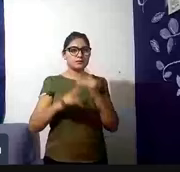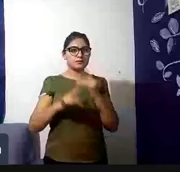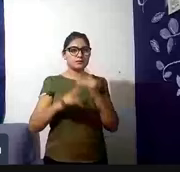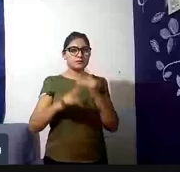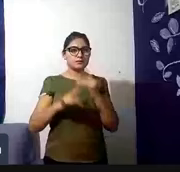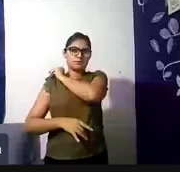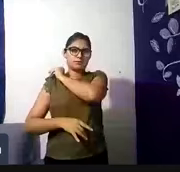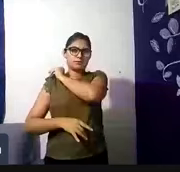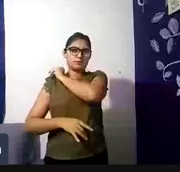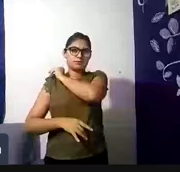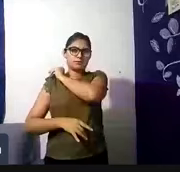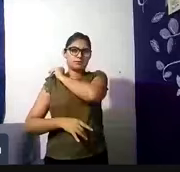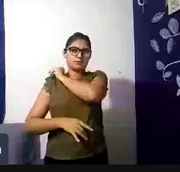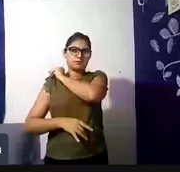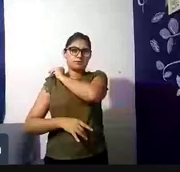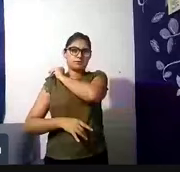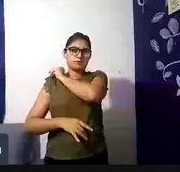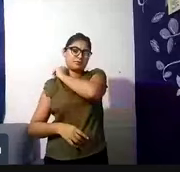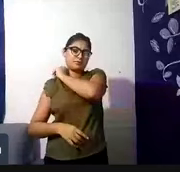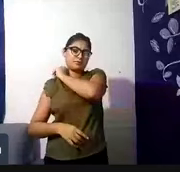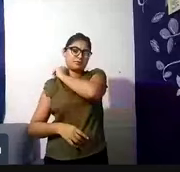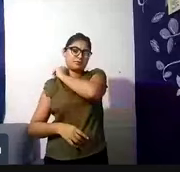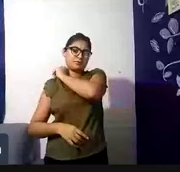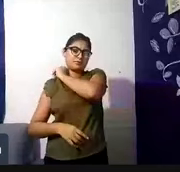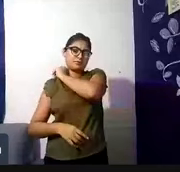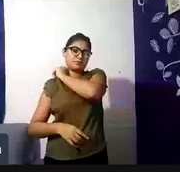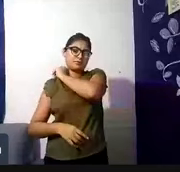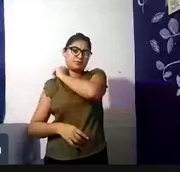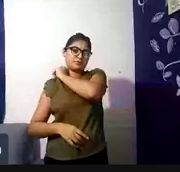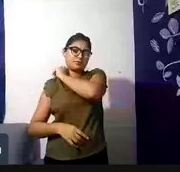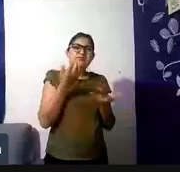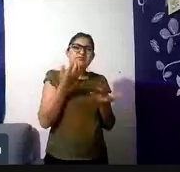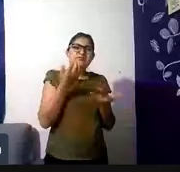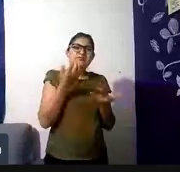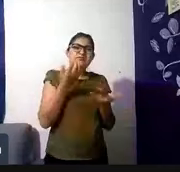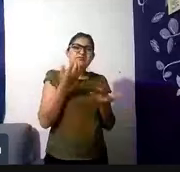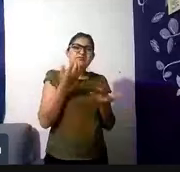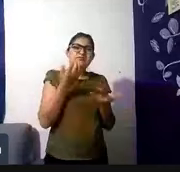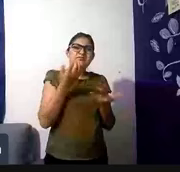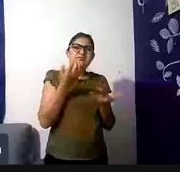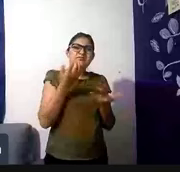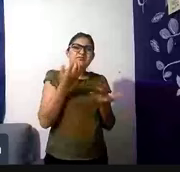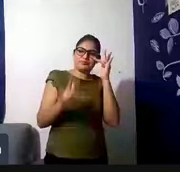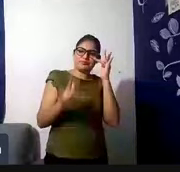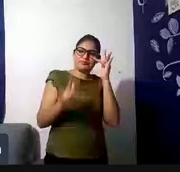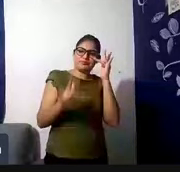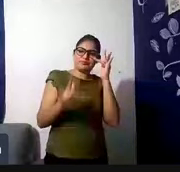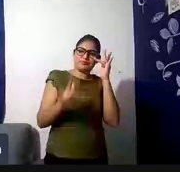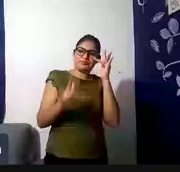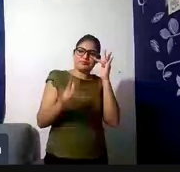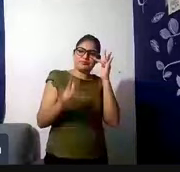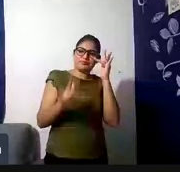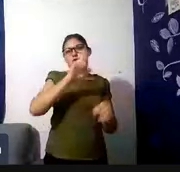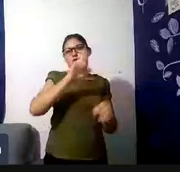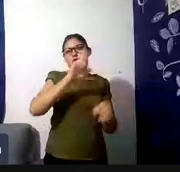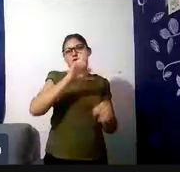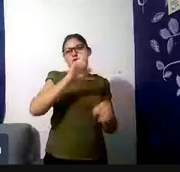clima, son problemas técnicos. Te repito la pregunta. ¿Ya nos escuchas?